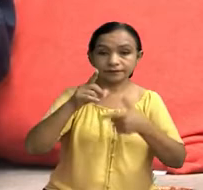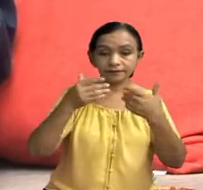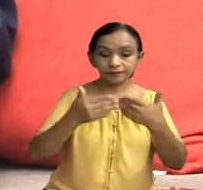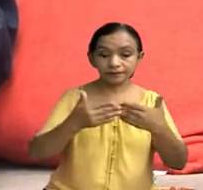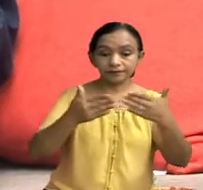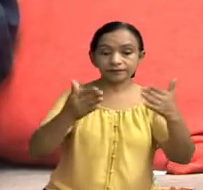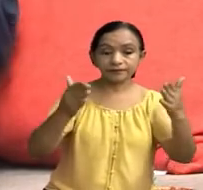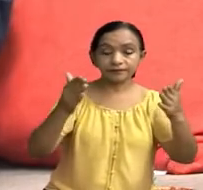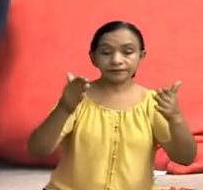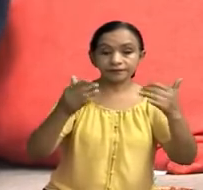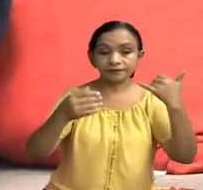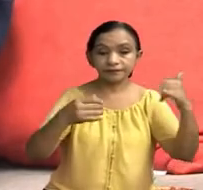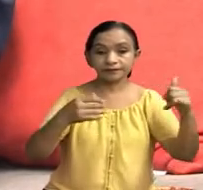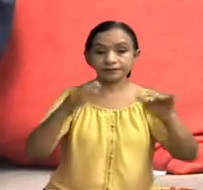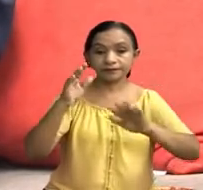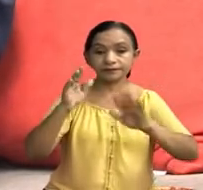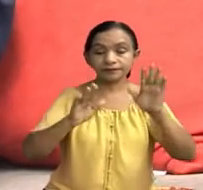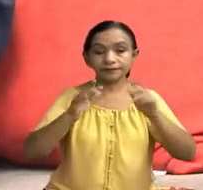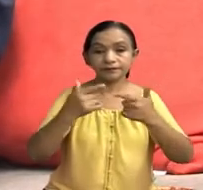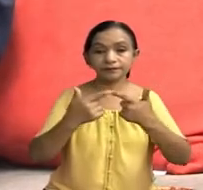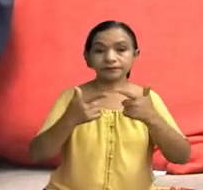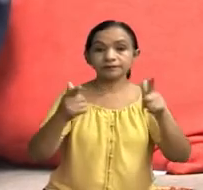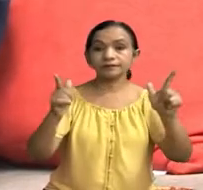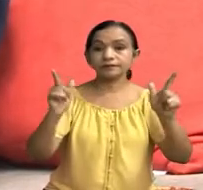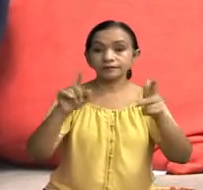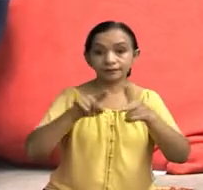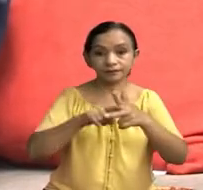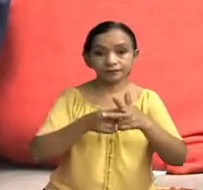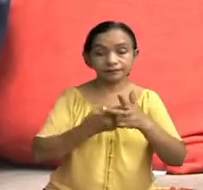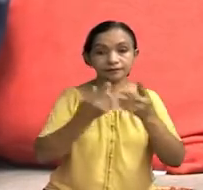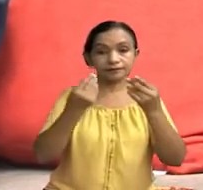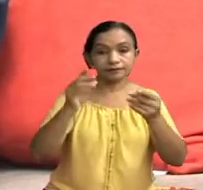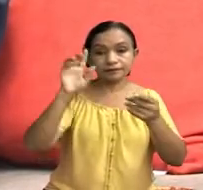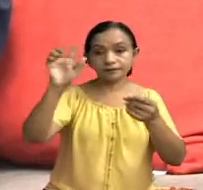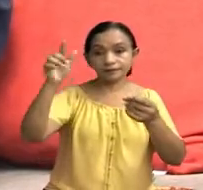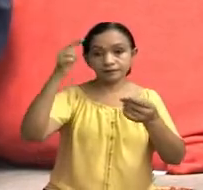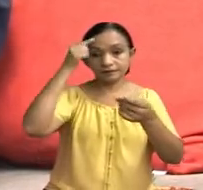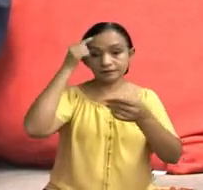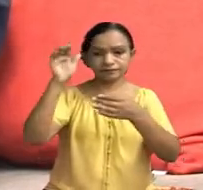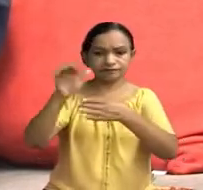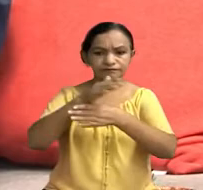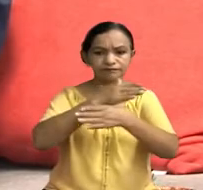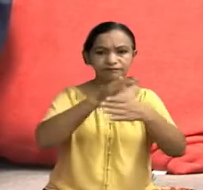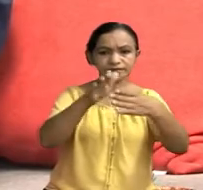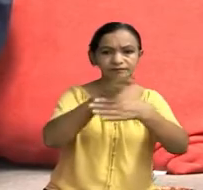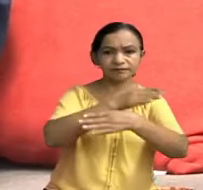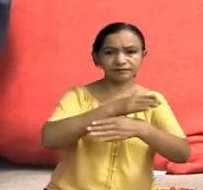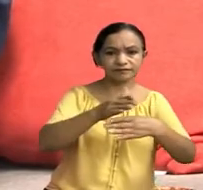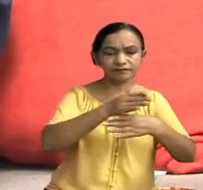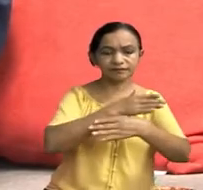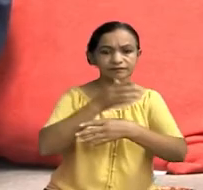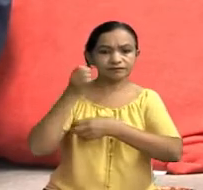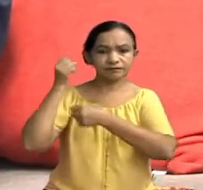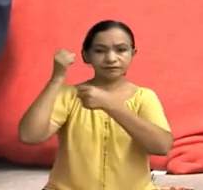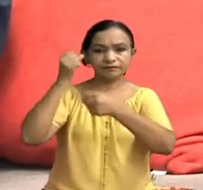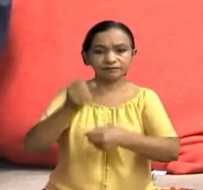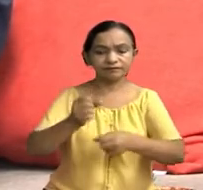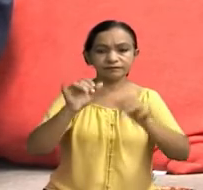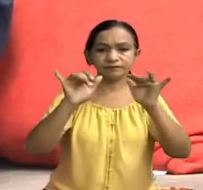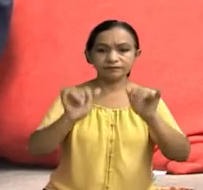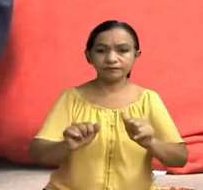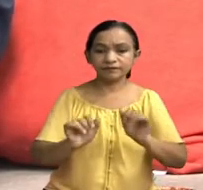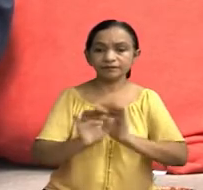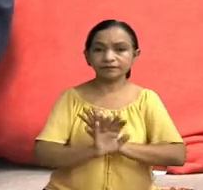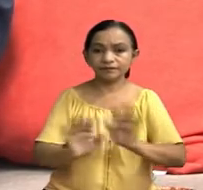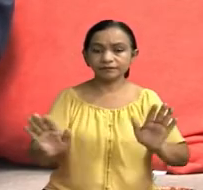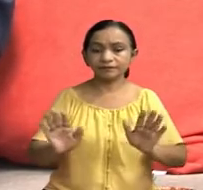democrática. A partir de ahí, ¿verdad?, cayeron muchos gobiernos autoritarios y muchos gobiernos dictatoriales en América Latina,